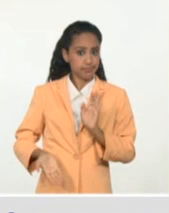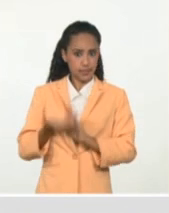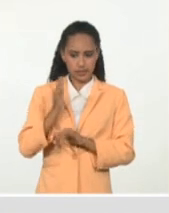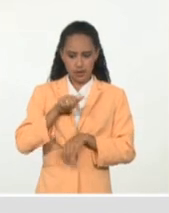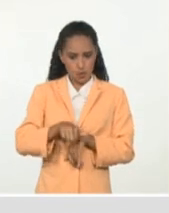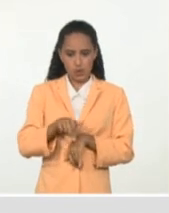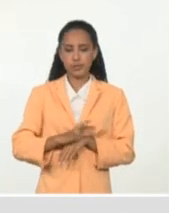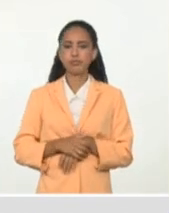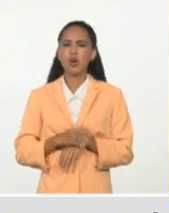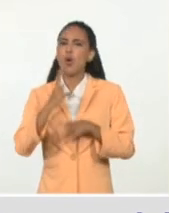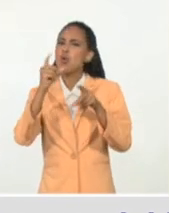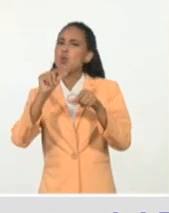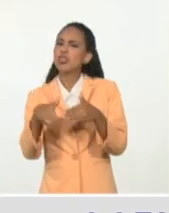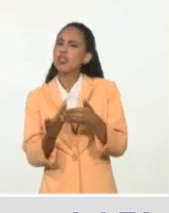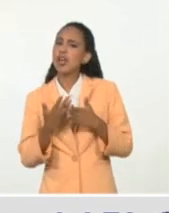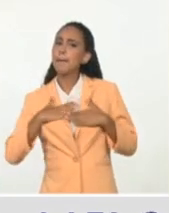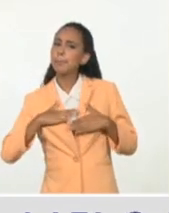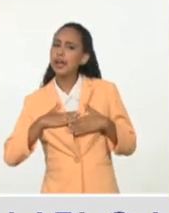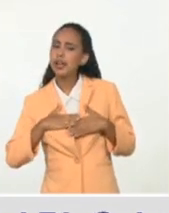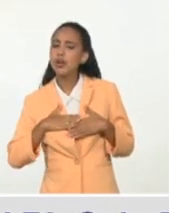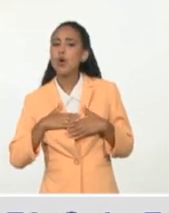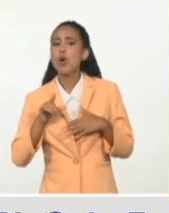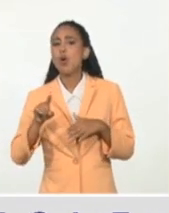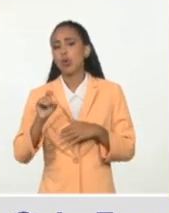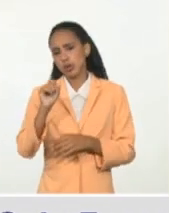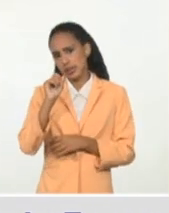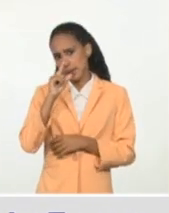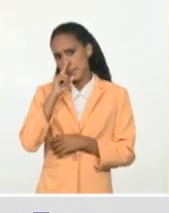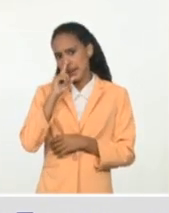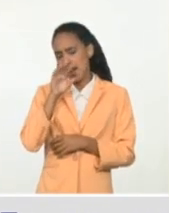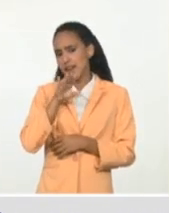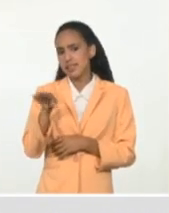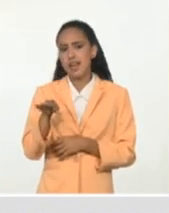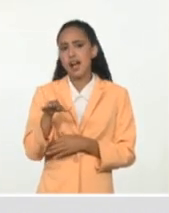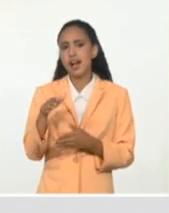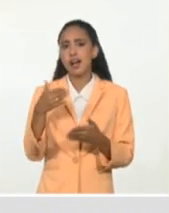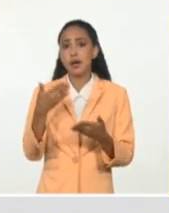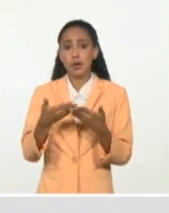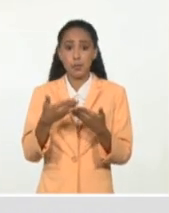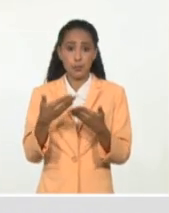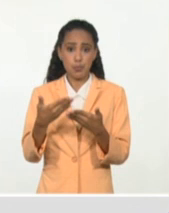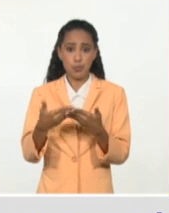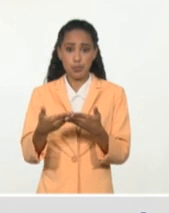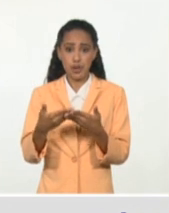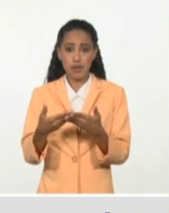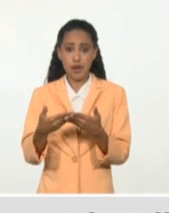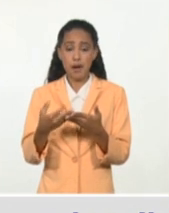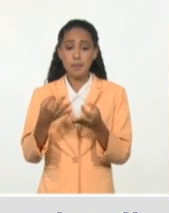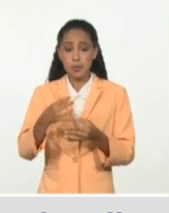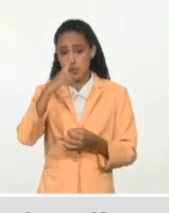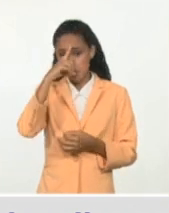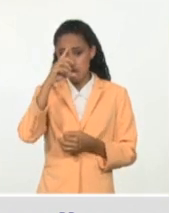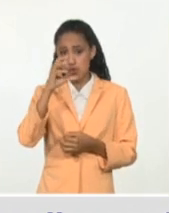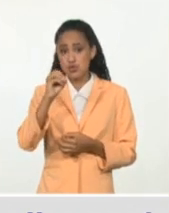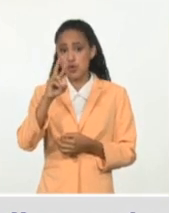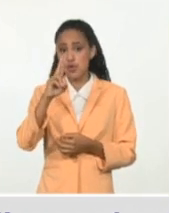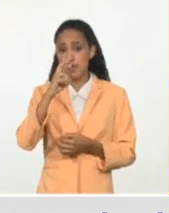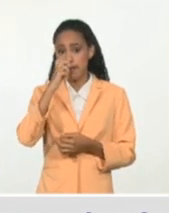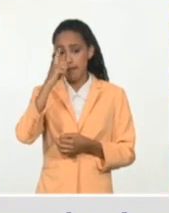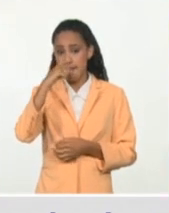esperar a culminar los ensayos con Soberana Plus? Bueno, eso depende mucho